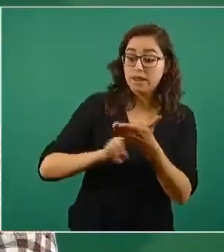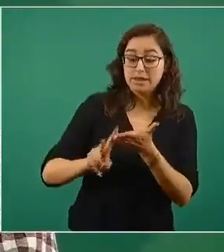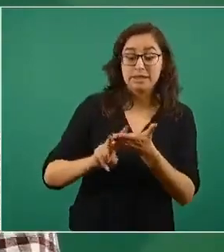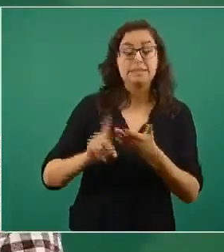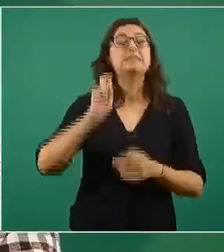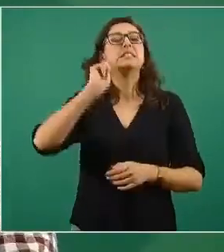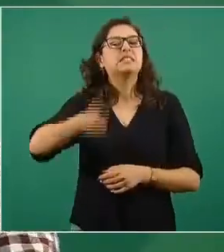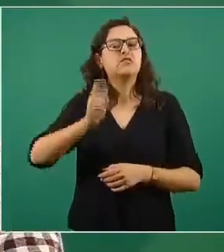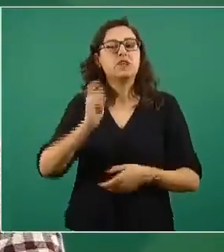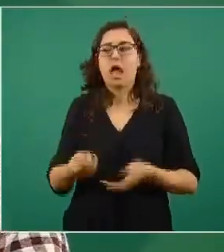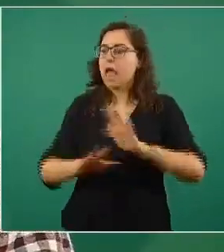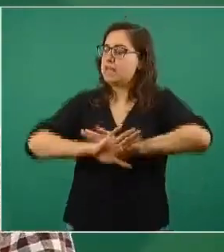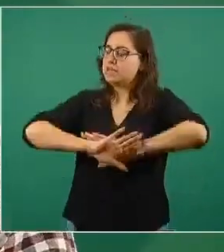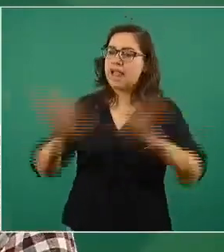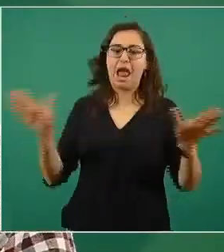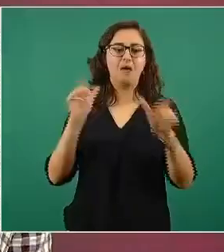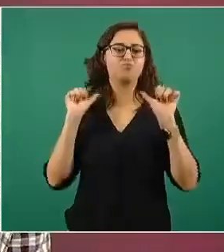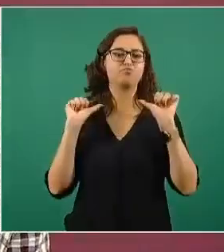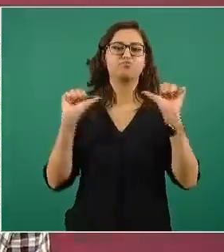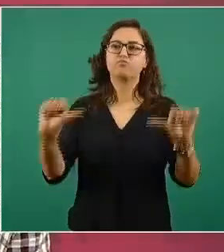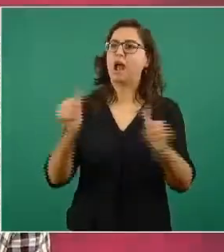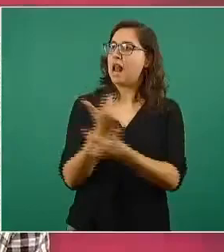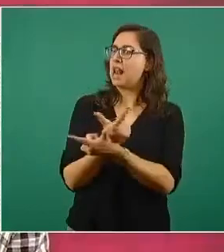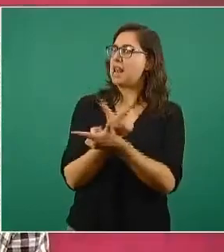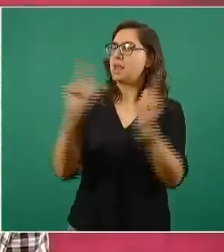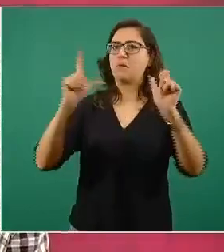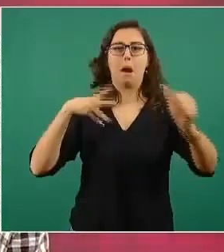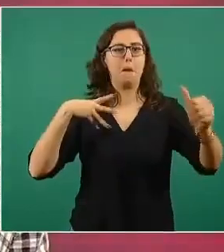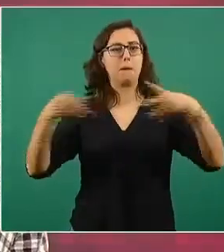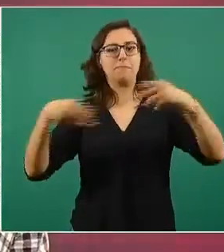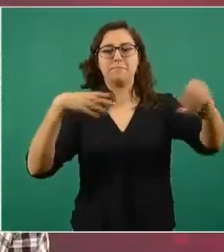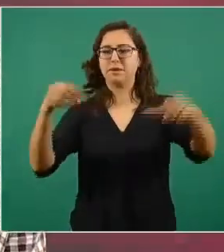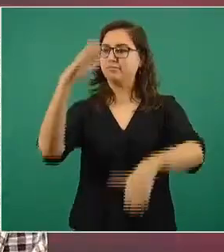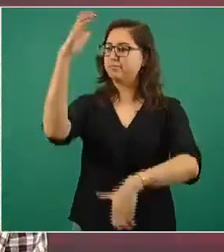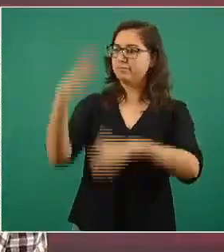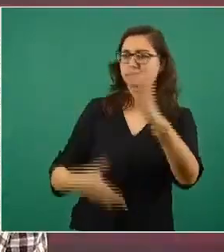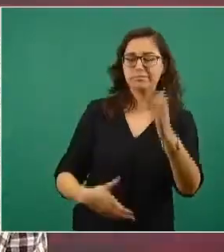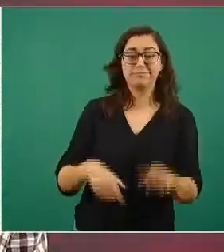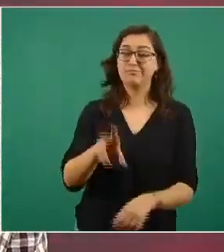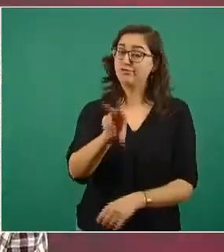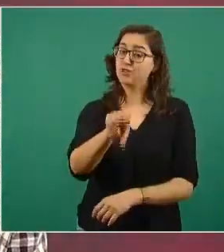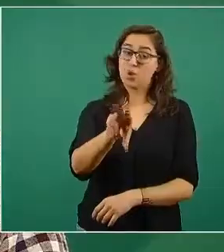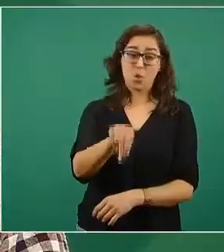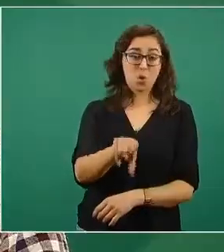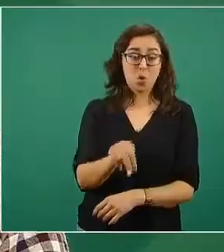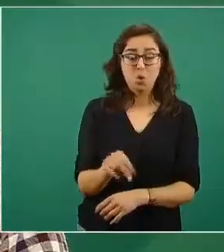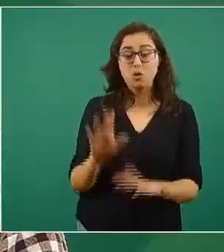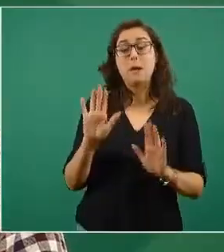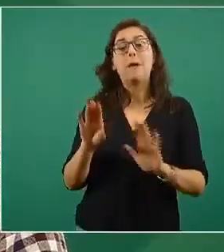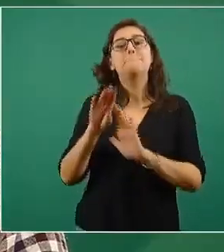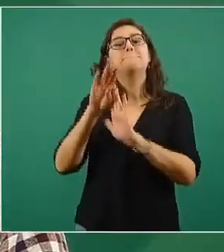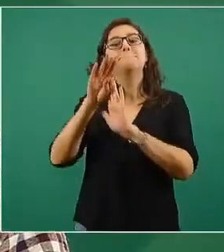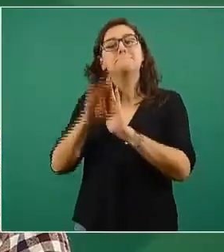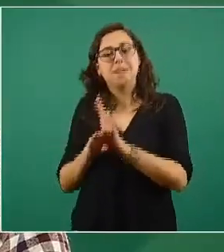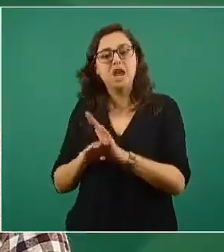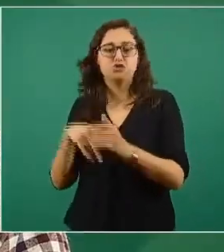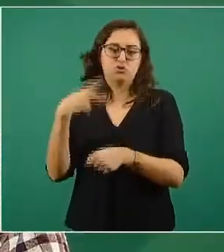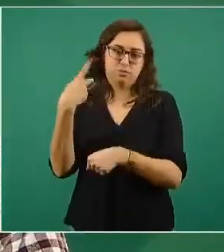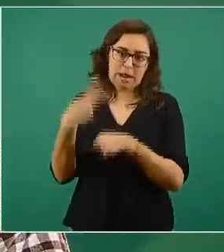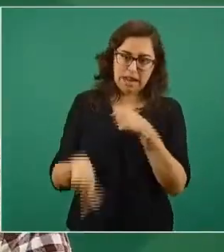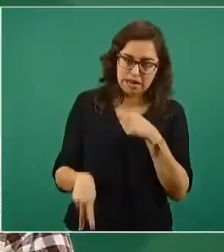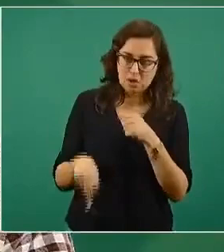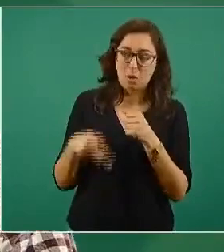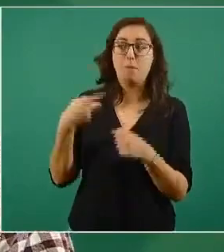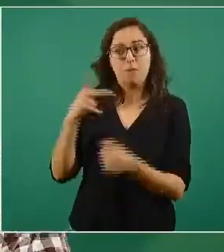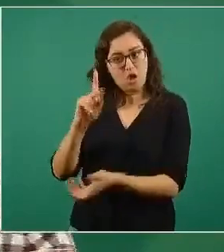riesgo en el mínimo grado que en este momento puede ser clasificado, pero no quiere decir que se acabó. Y en la medida en que se